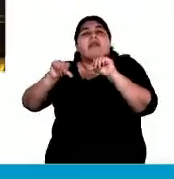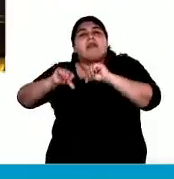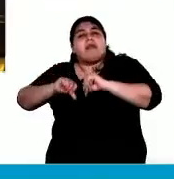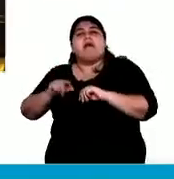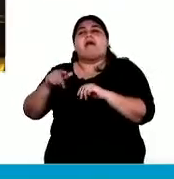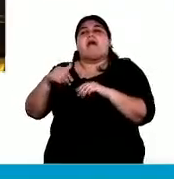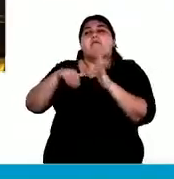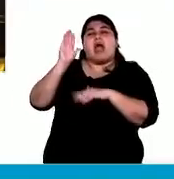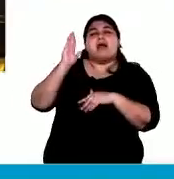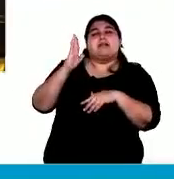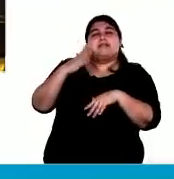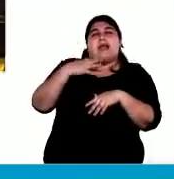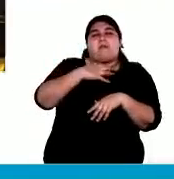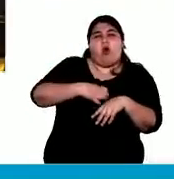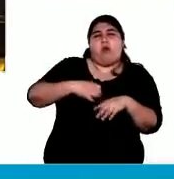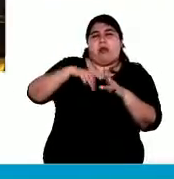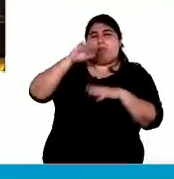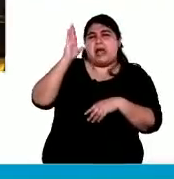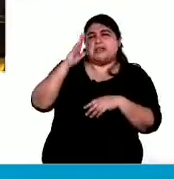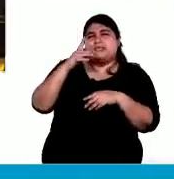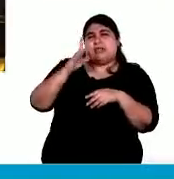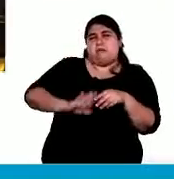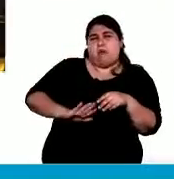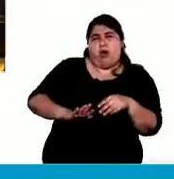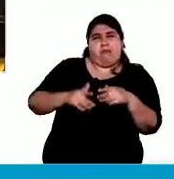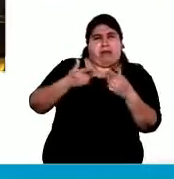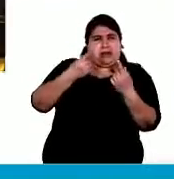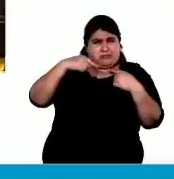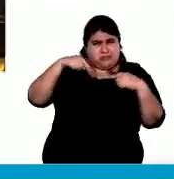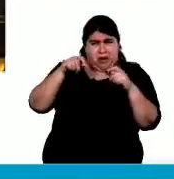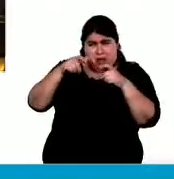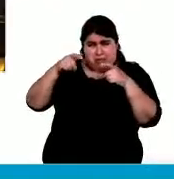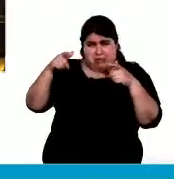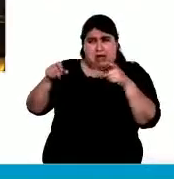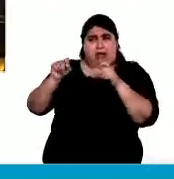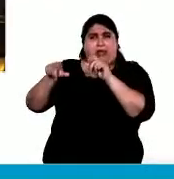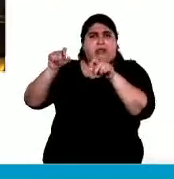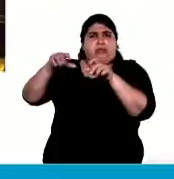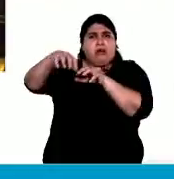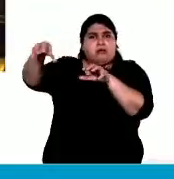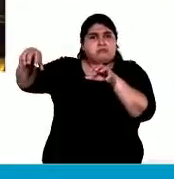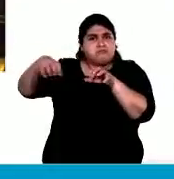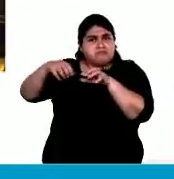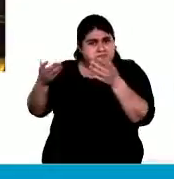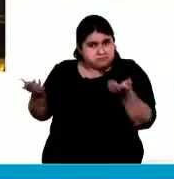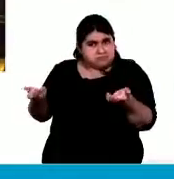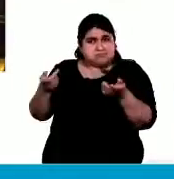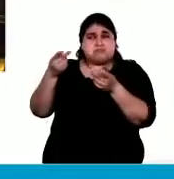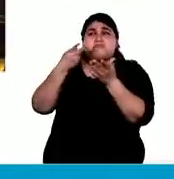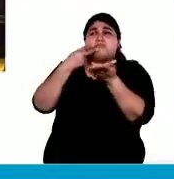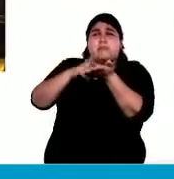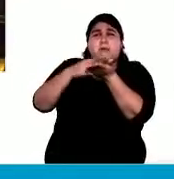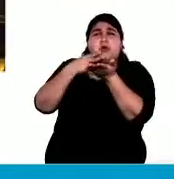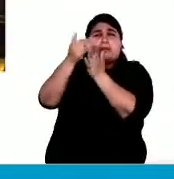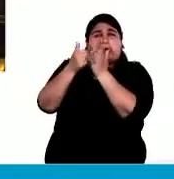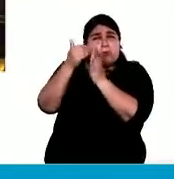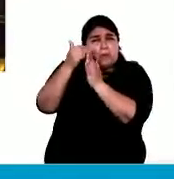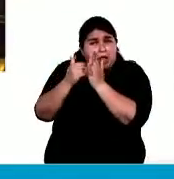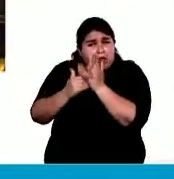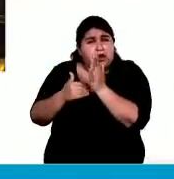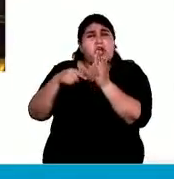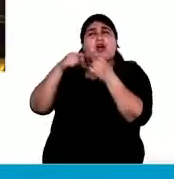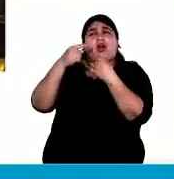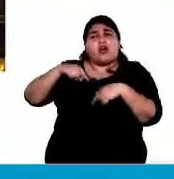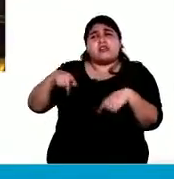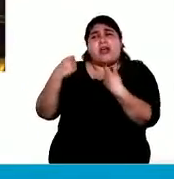miseria más pobreza sólo le hacen más y más concesiones bajas de retenciones le otorgan más y